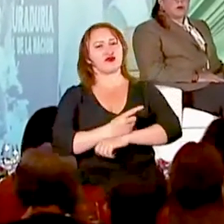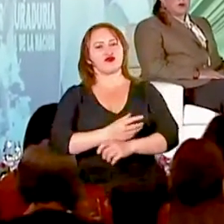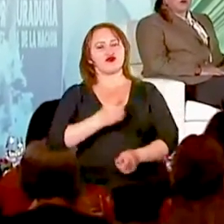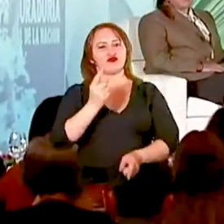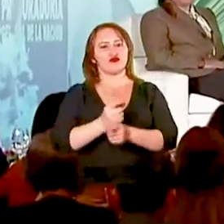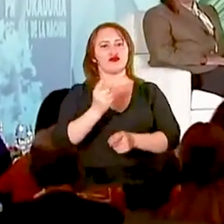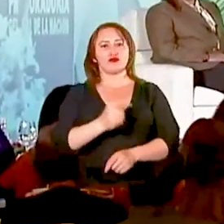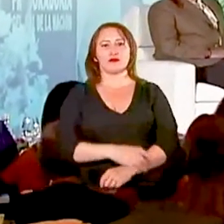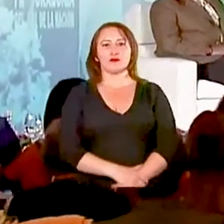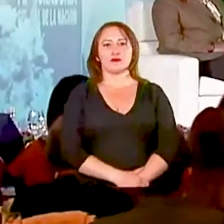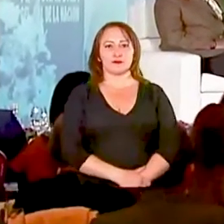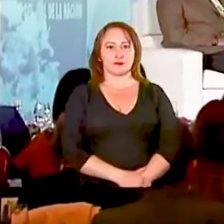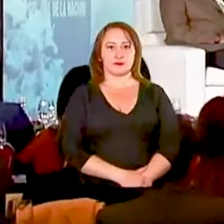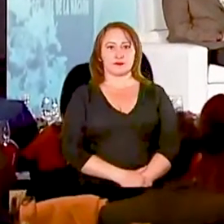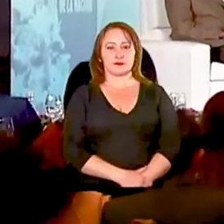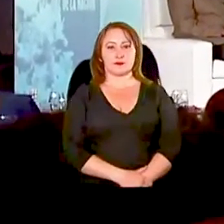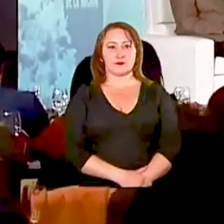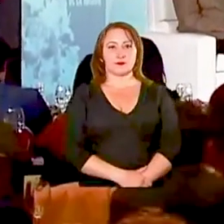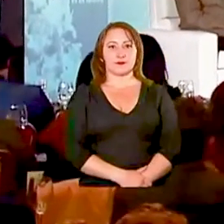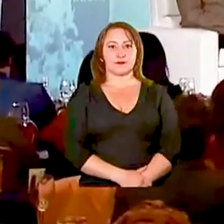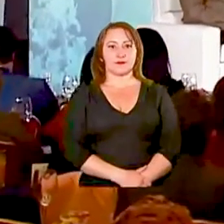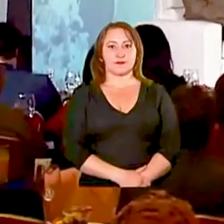garantista.